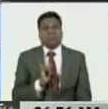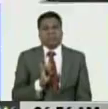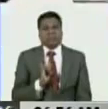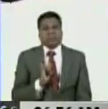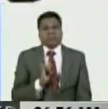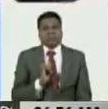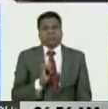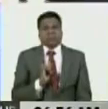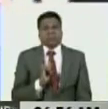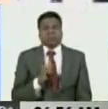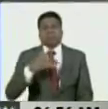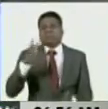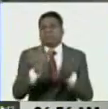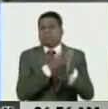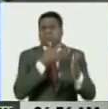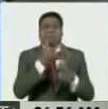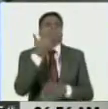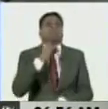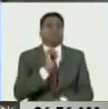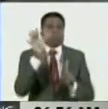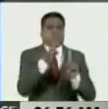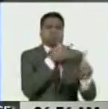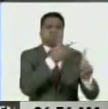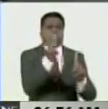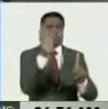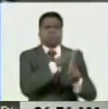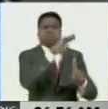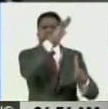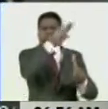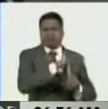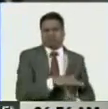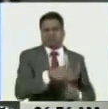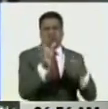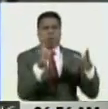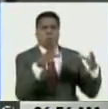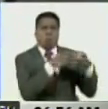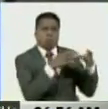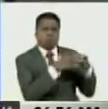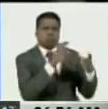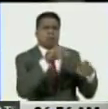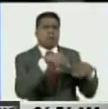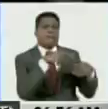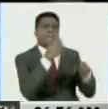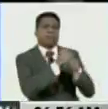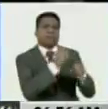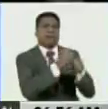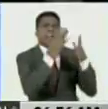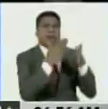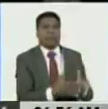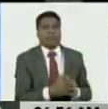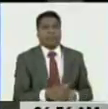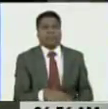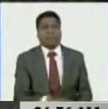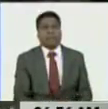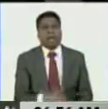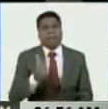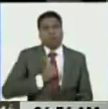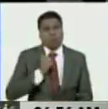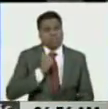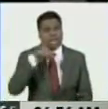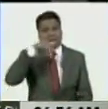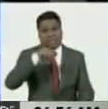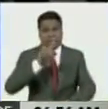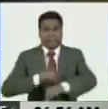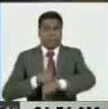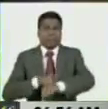unos atropellos contra nuestros funcionarios del Consejo Nacional Electoral, y yo quiero aprovechar ese momento. ¿Pero fueron focos o fueron